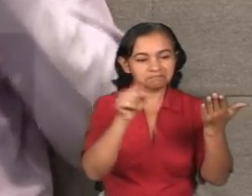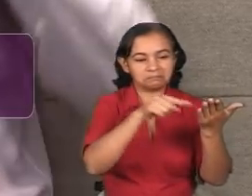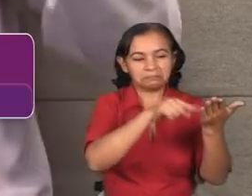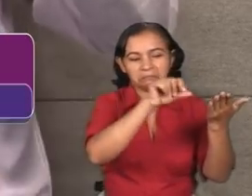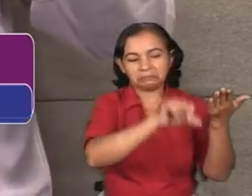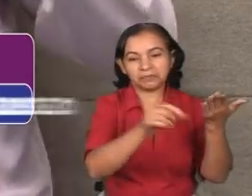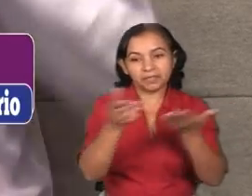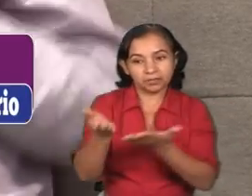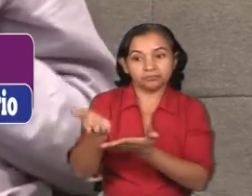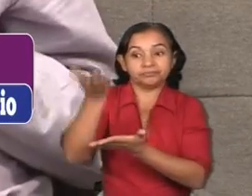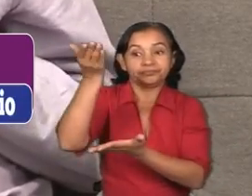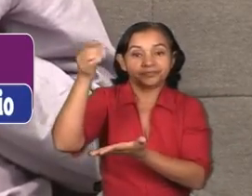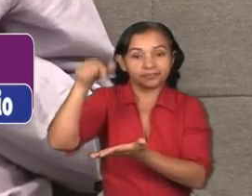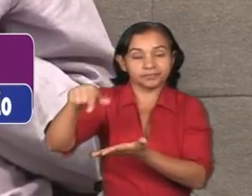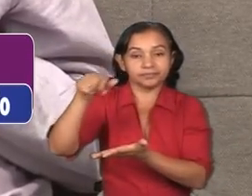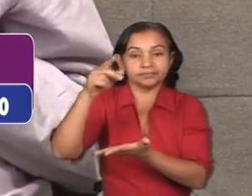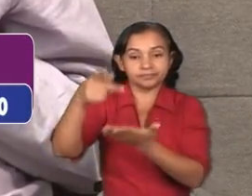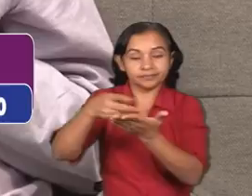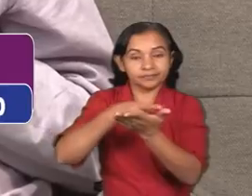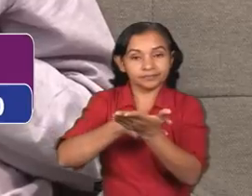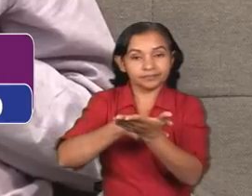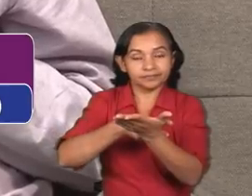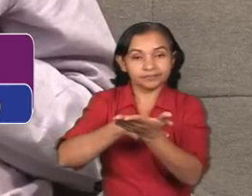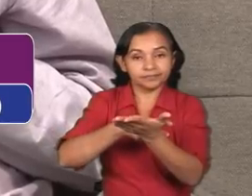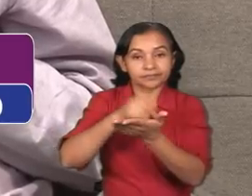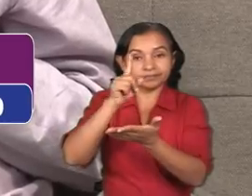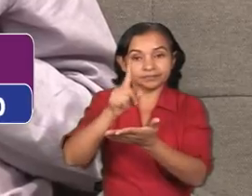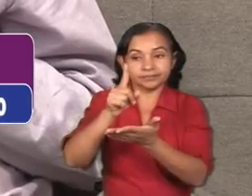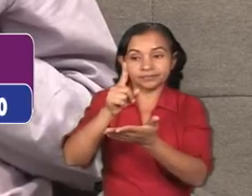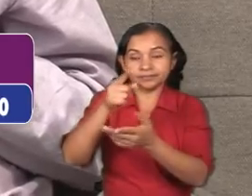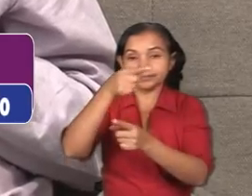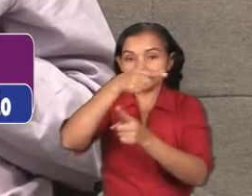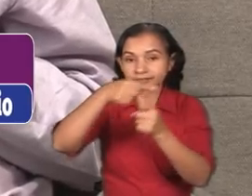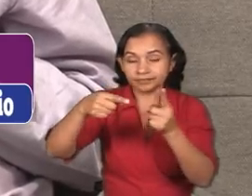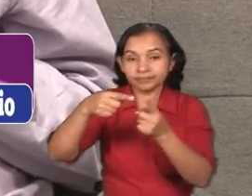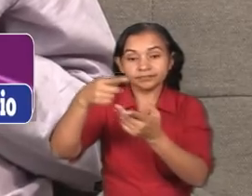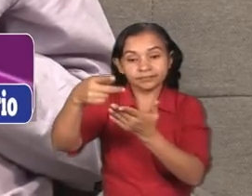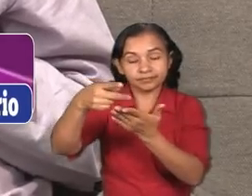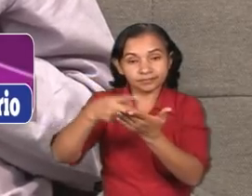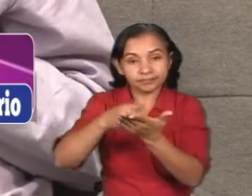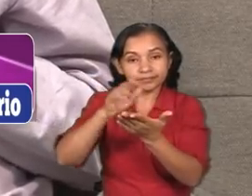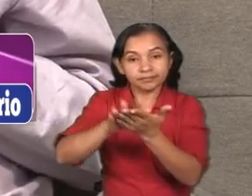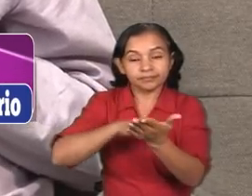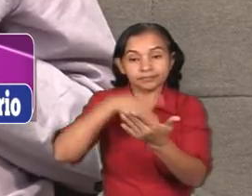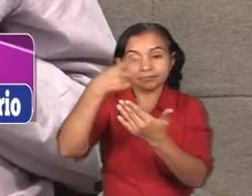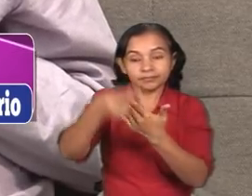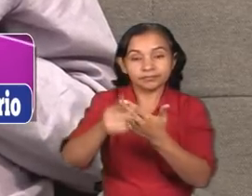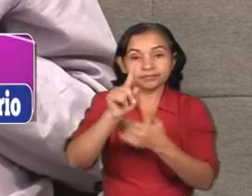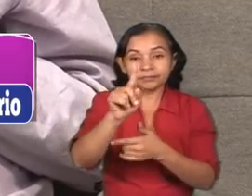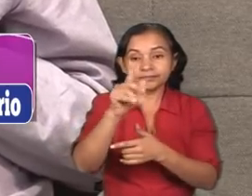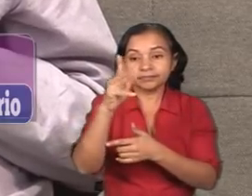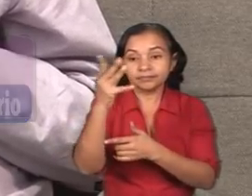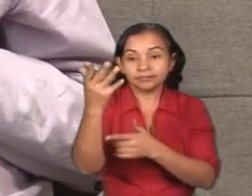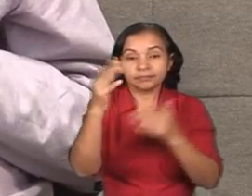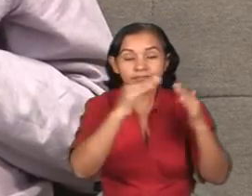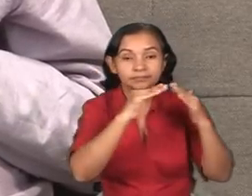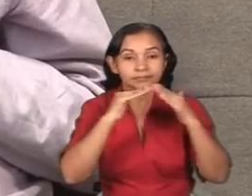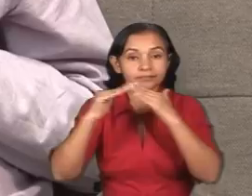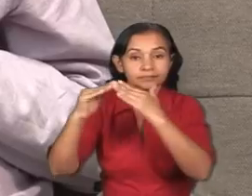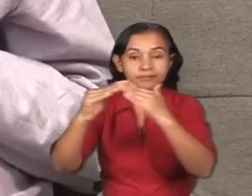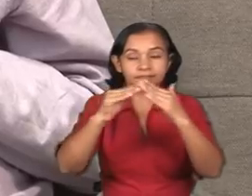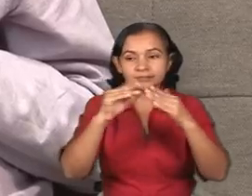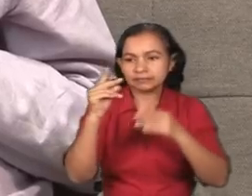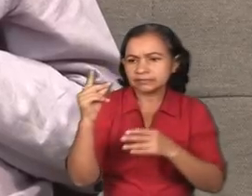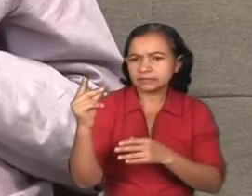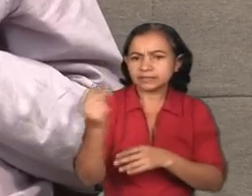hablaba, esos proyectos que nosotros veíamos ahorita corresponden a la primera fase del programa que mencionábamos, 19 ciudades, pero rápidamente nuestro